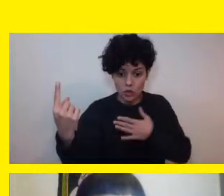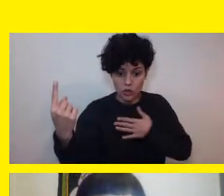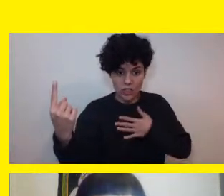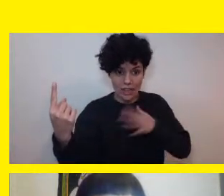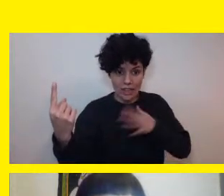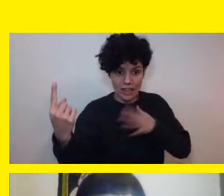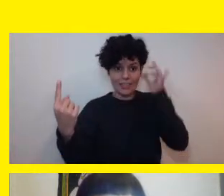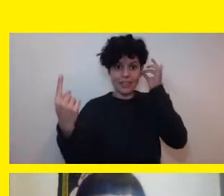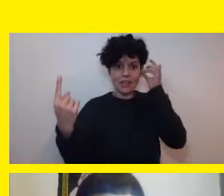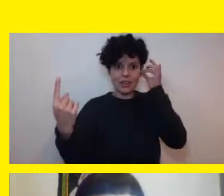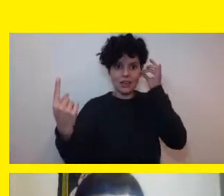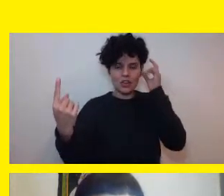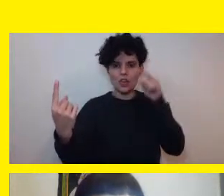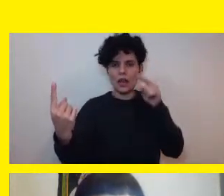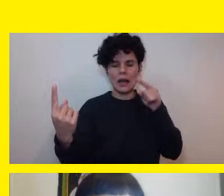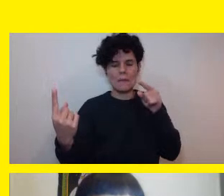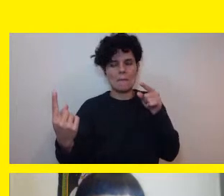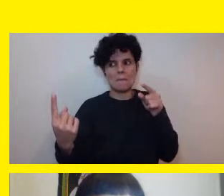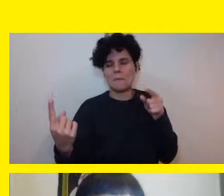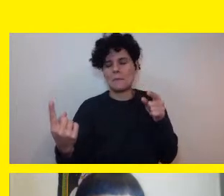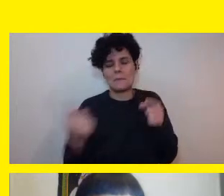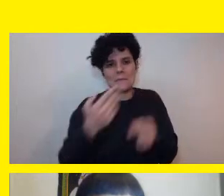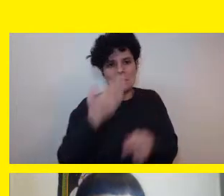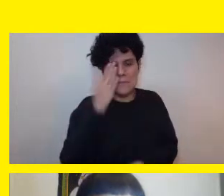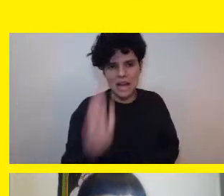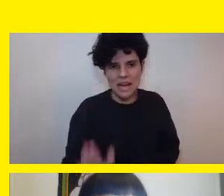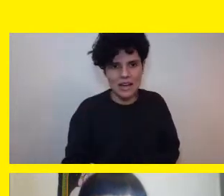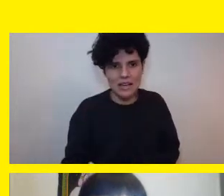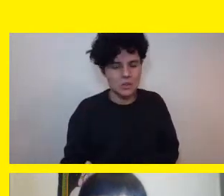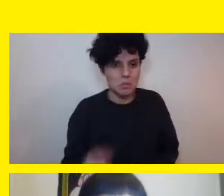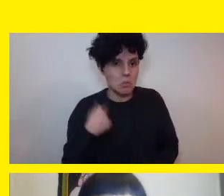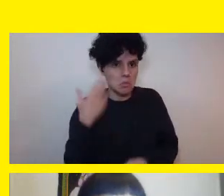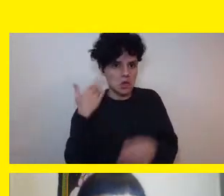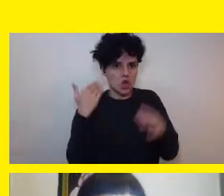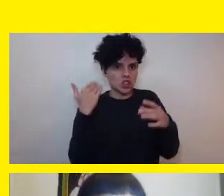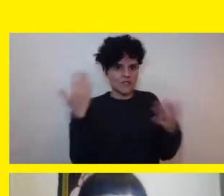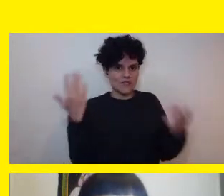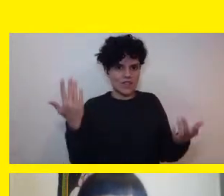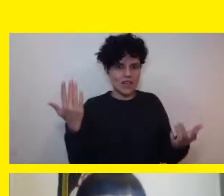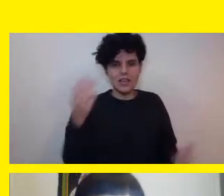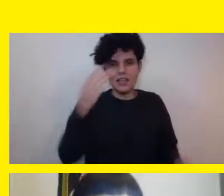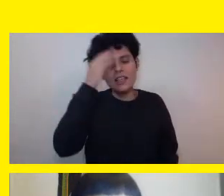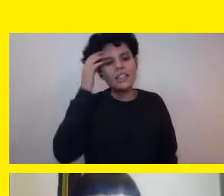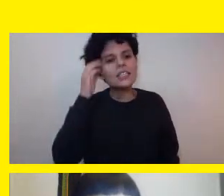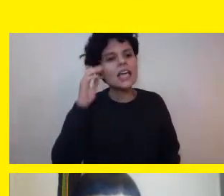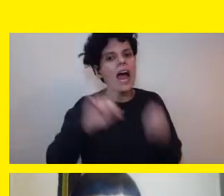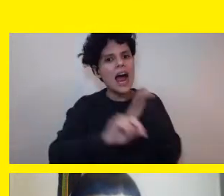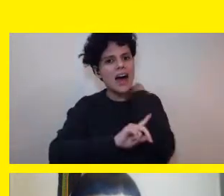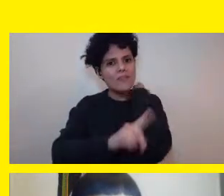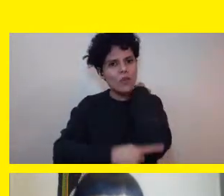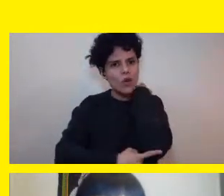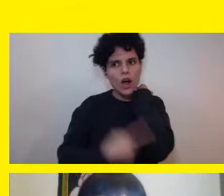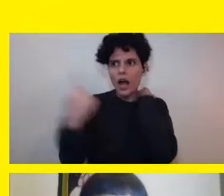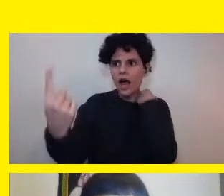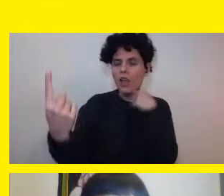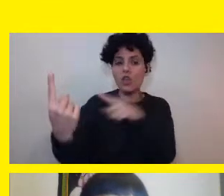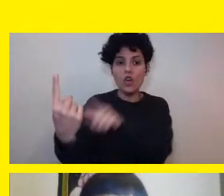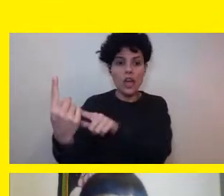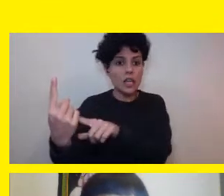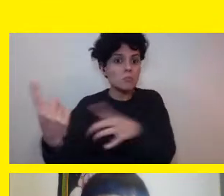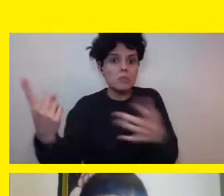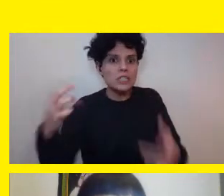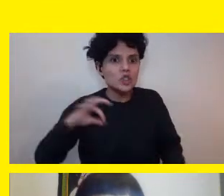había interpuesto, y este abogado que la interpuso, la puso como en su condición de ciudadano